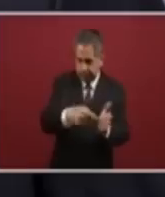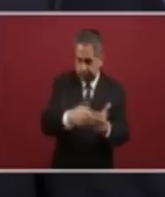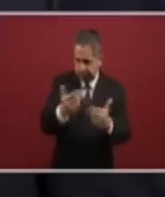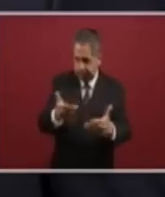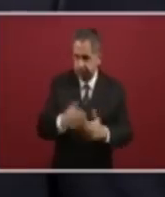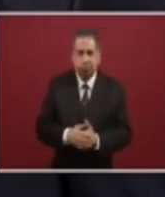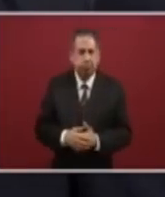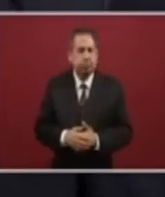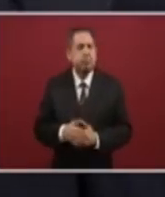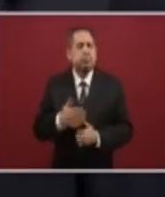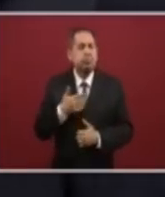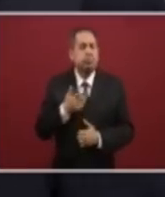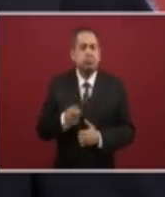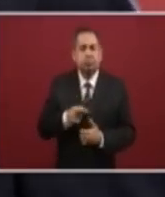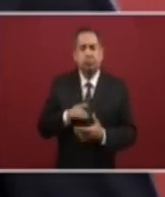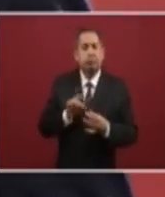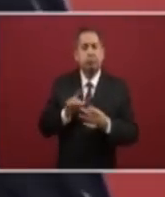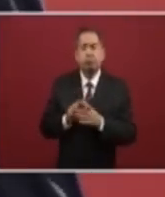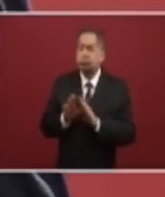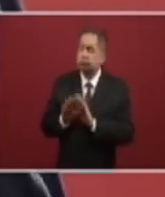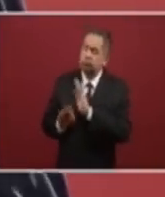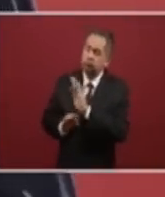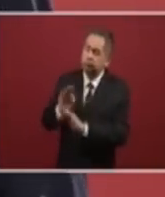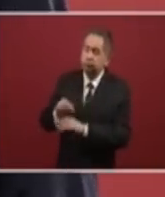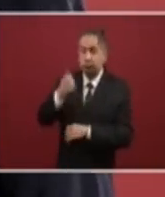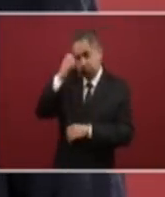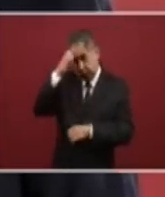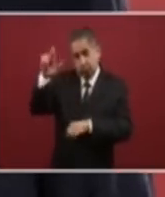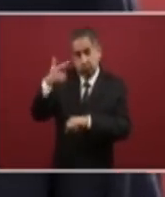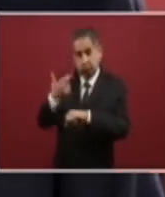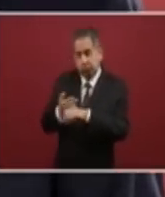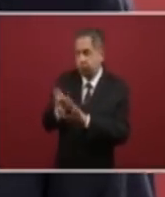que habla de cómo tratar al forastero.